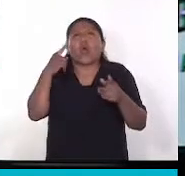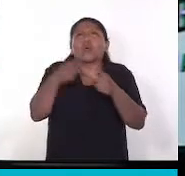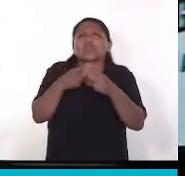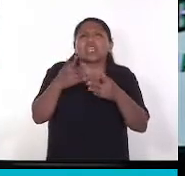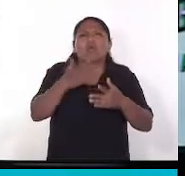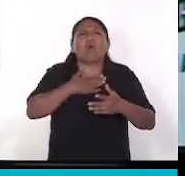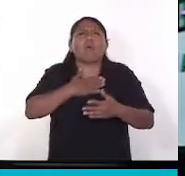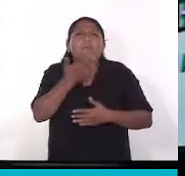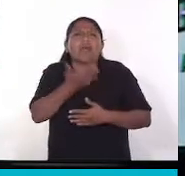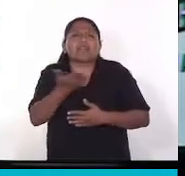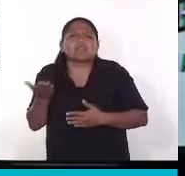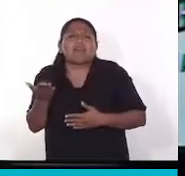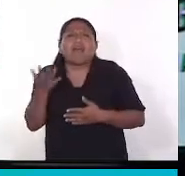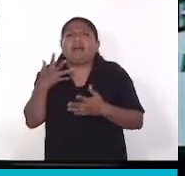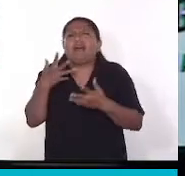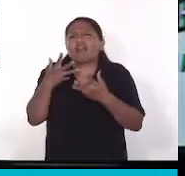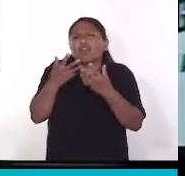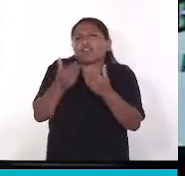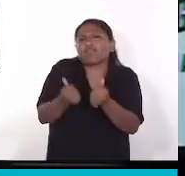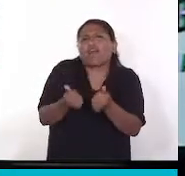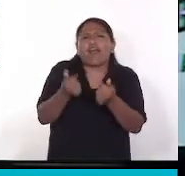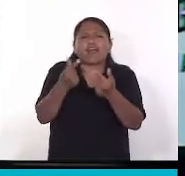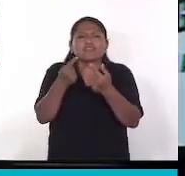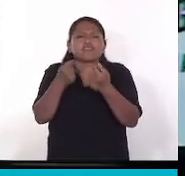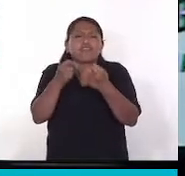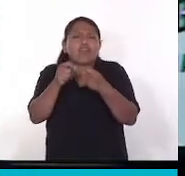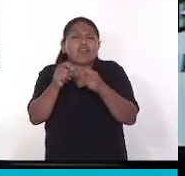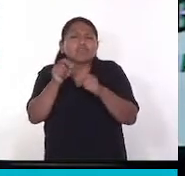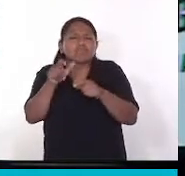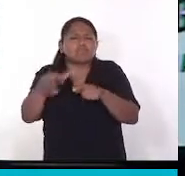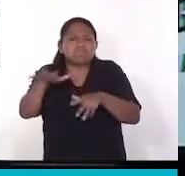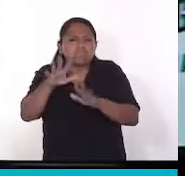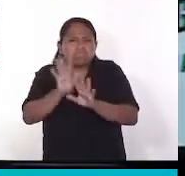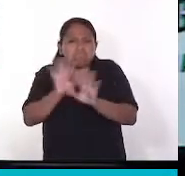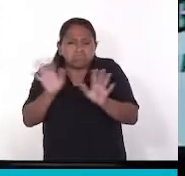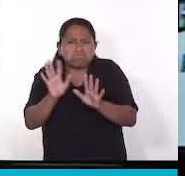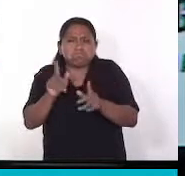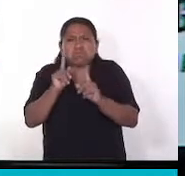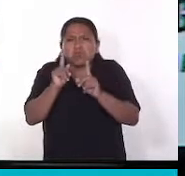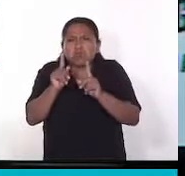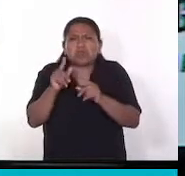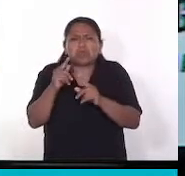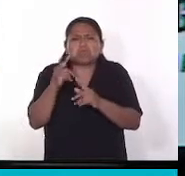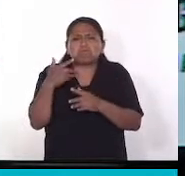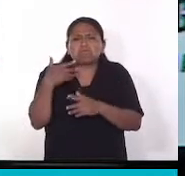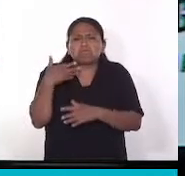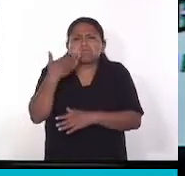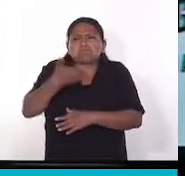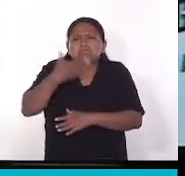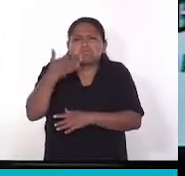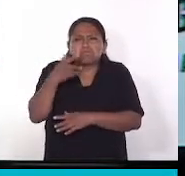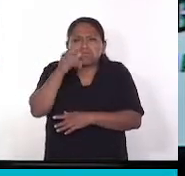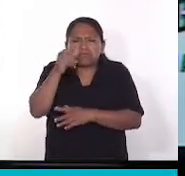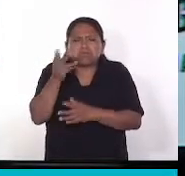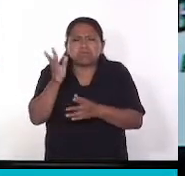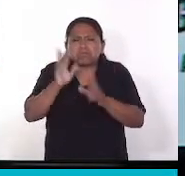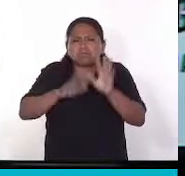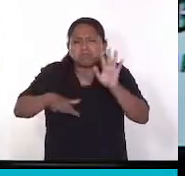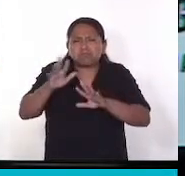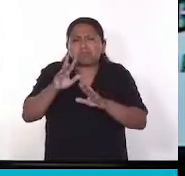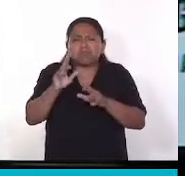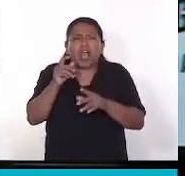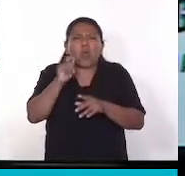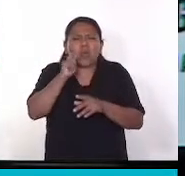humanitaria, ninguna defensa inmediata de la población rusa, y que incluso en su exposición ha cuestionado el derecho a Ucrania a existir como